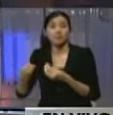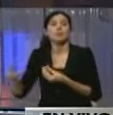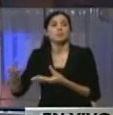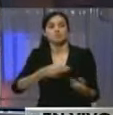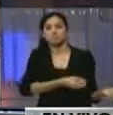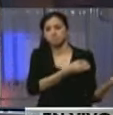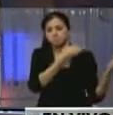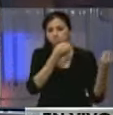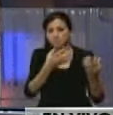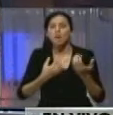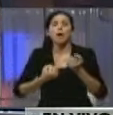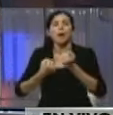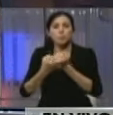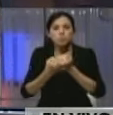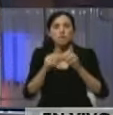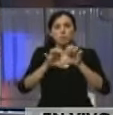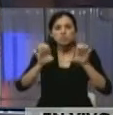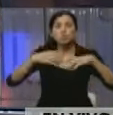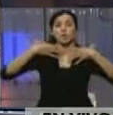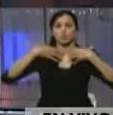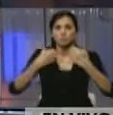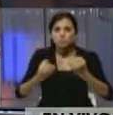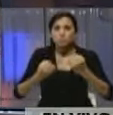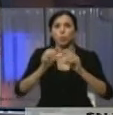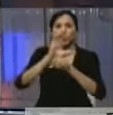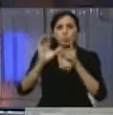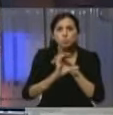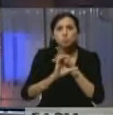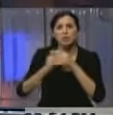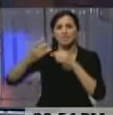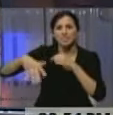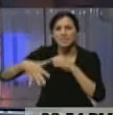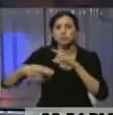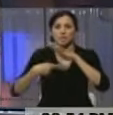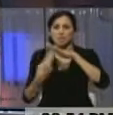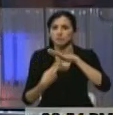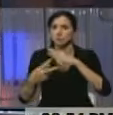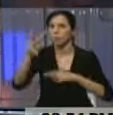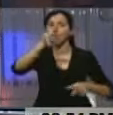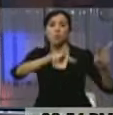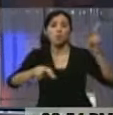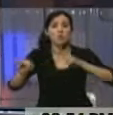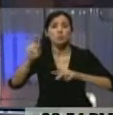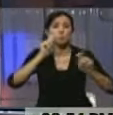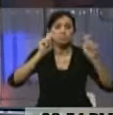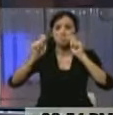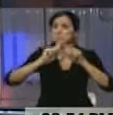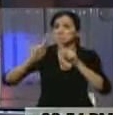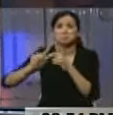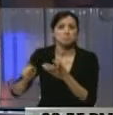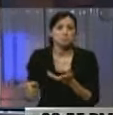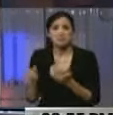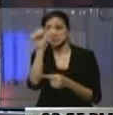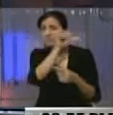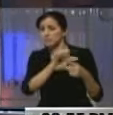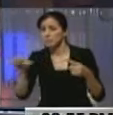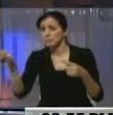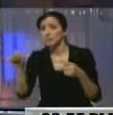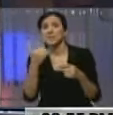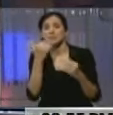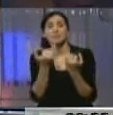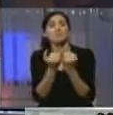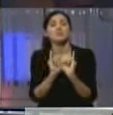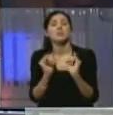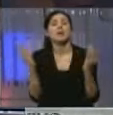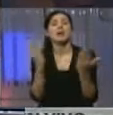pública, en salud pública, en derecho a la cultura, en derecho a recreación. En esta semana ya están terminando las clases